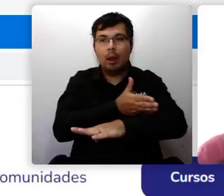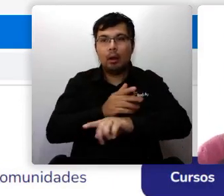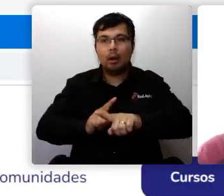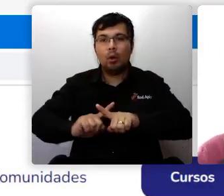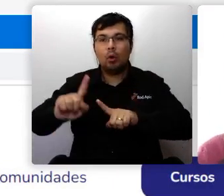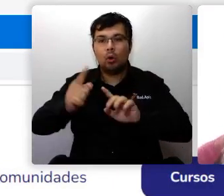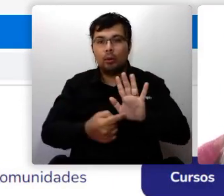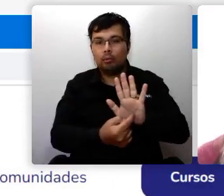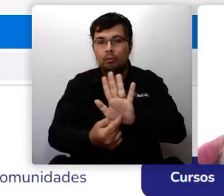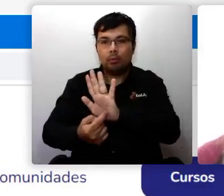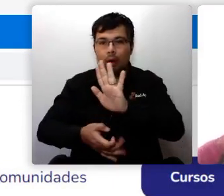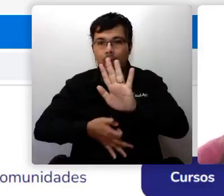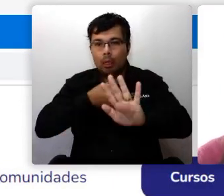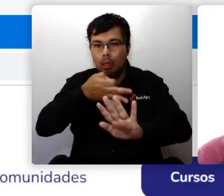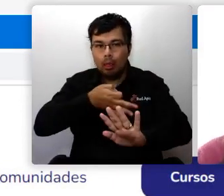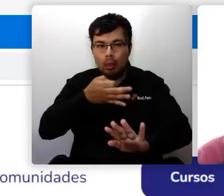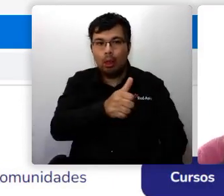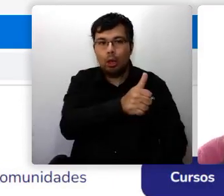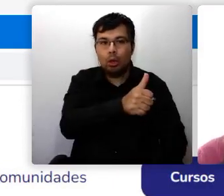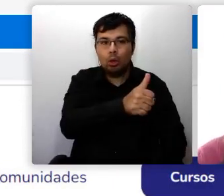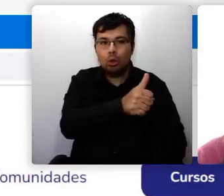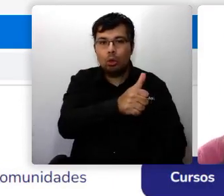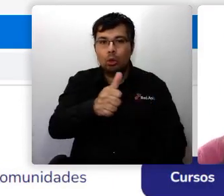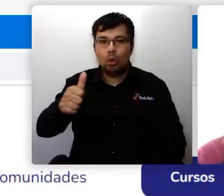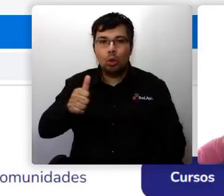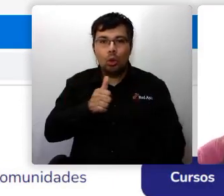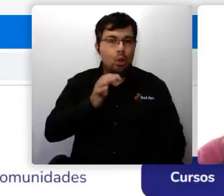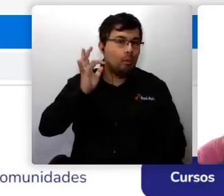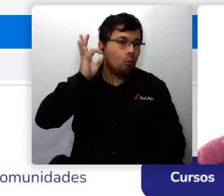estos cursos 100% gratuitos y online,